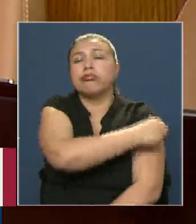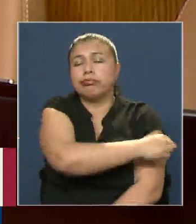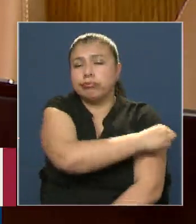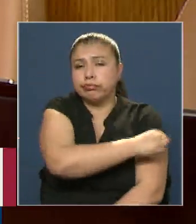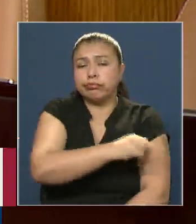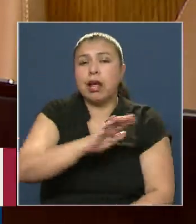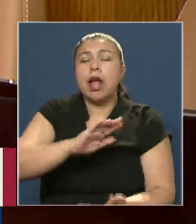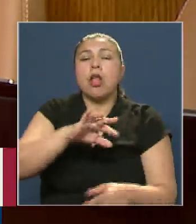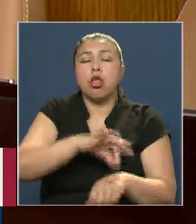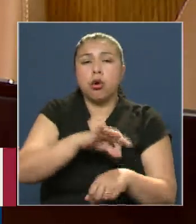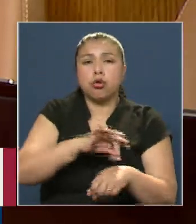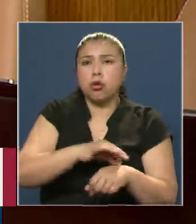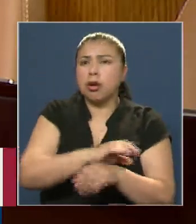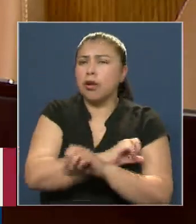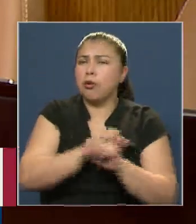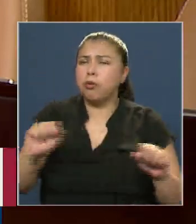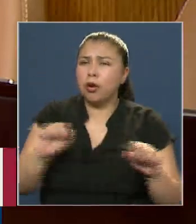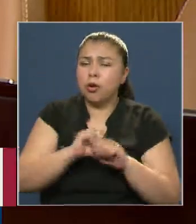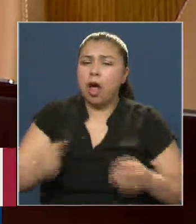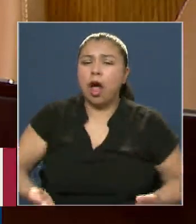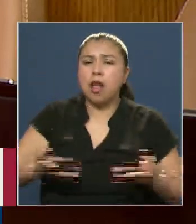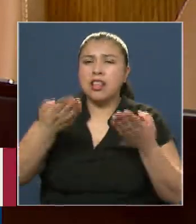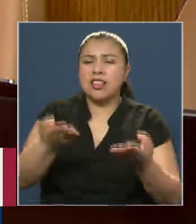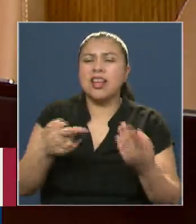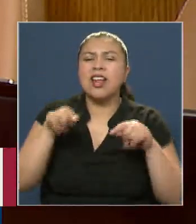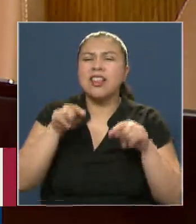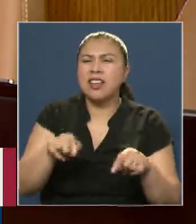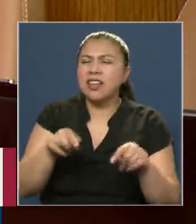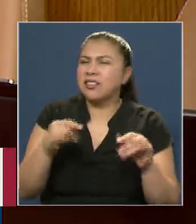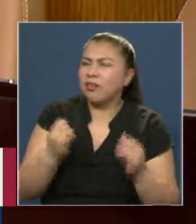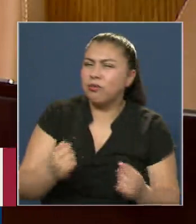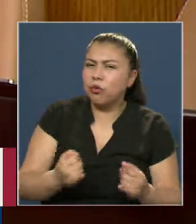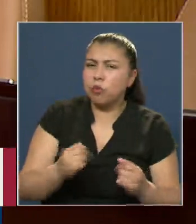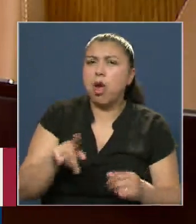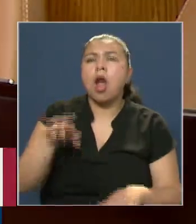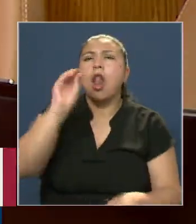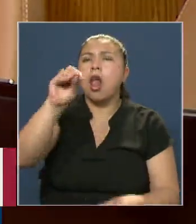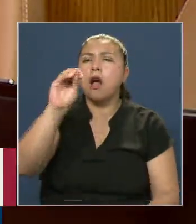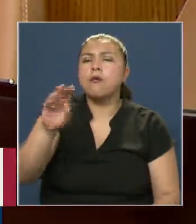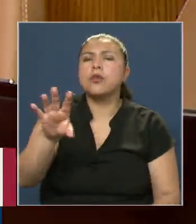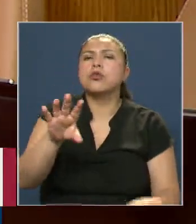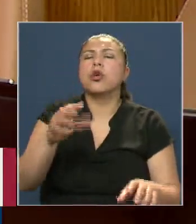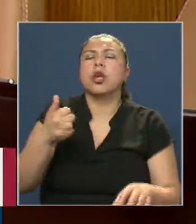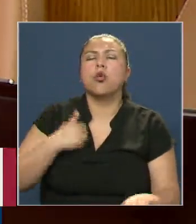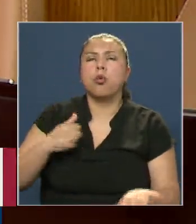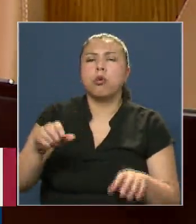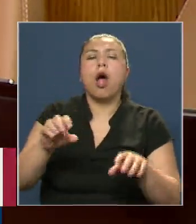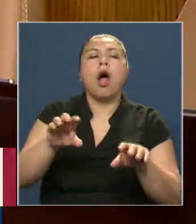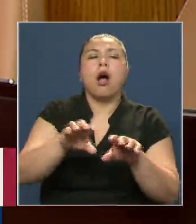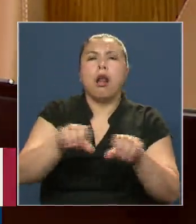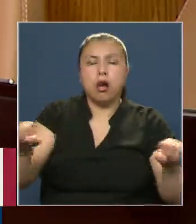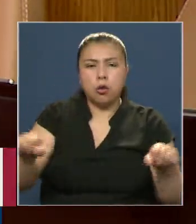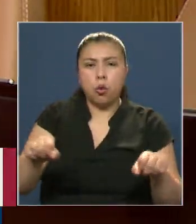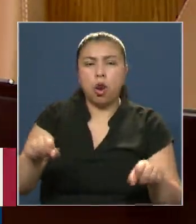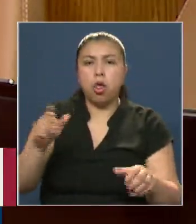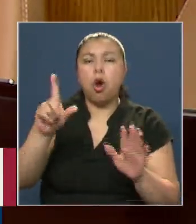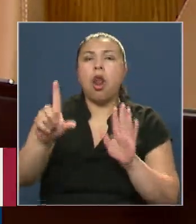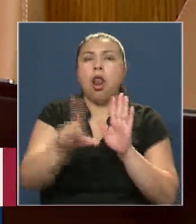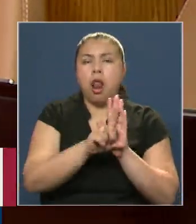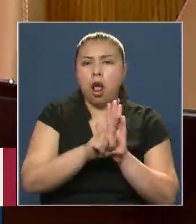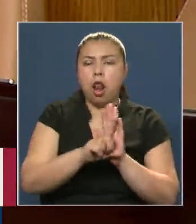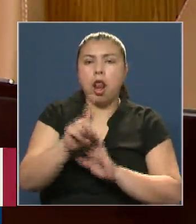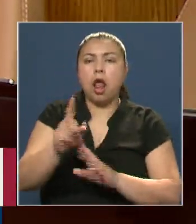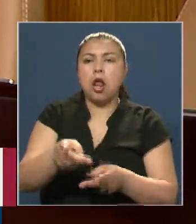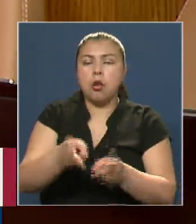condiciones, señor presidente. Hago el llamado a cumplir con el compromiso. La ley hoy lo permite, volver a